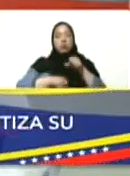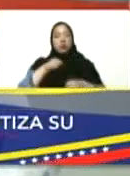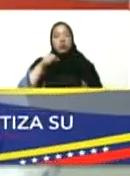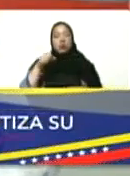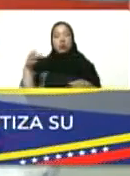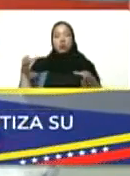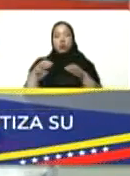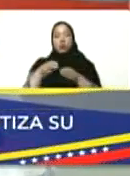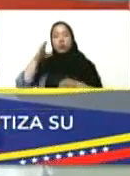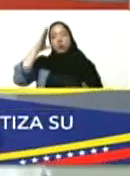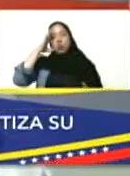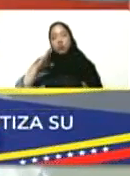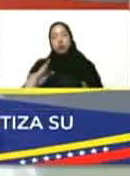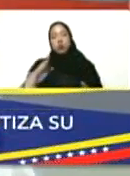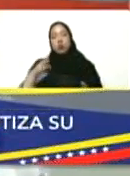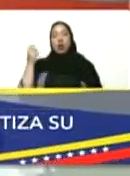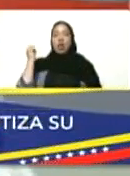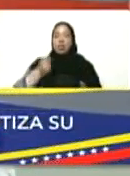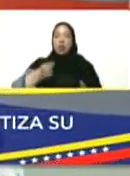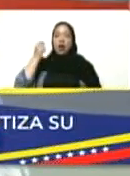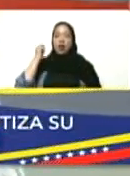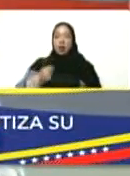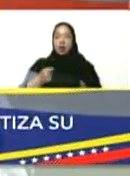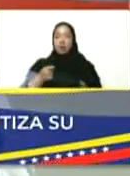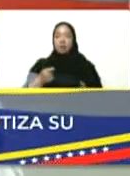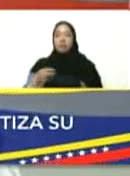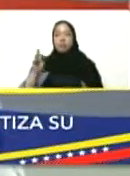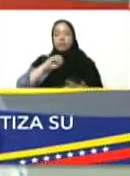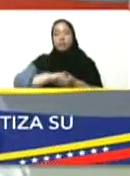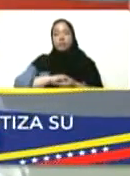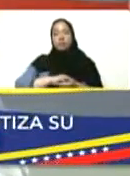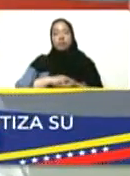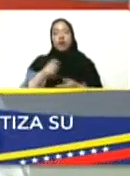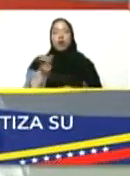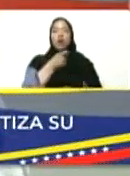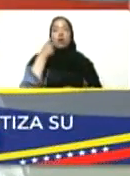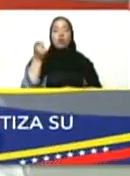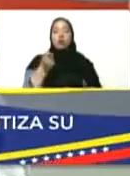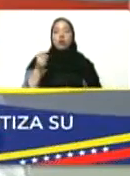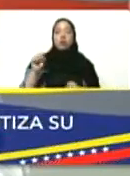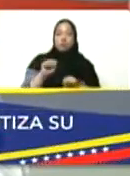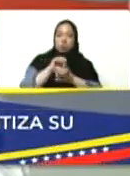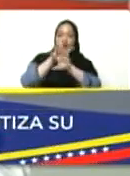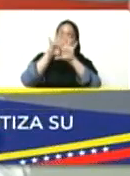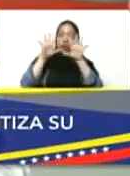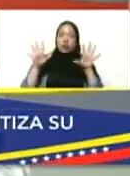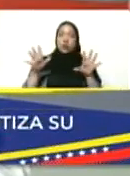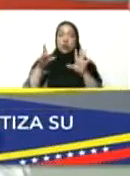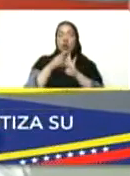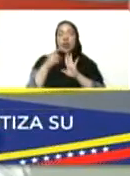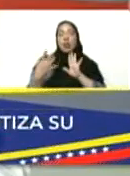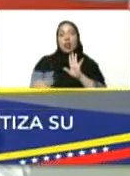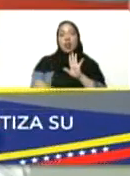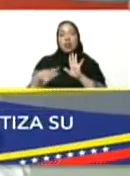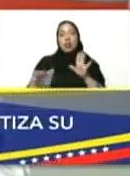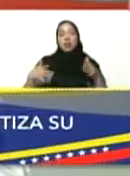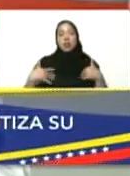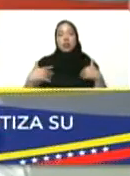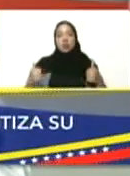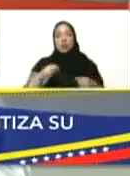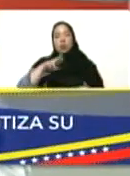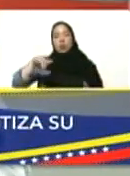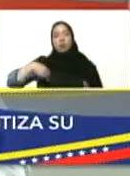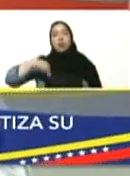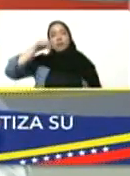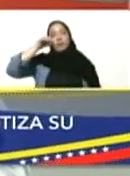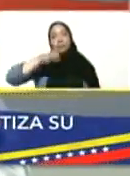seguiremos en la gran tarea de reconstruir y restablecer plenamente el derecho a la salud de nuestro pueblo